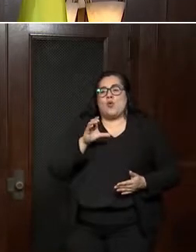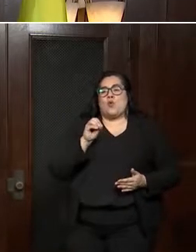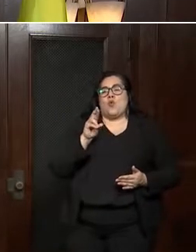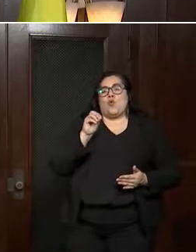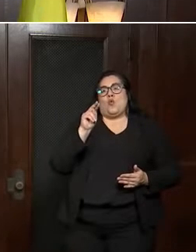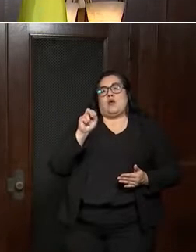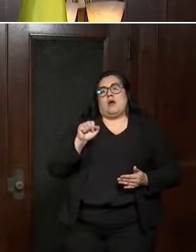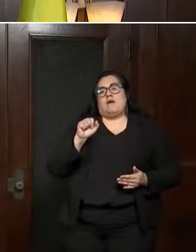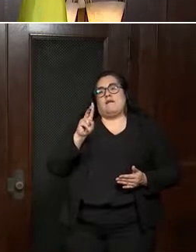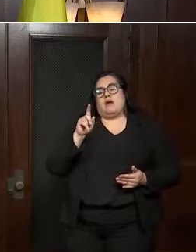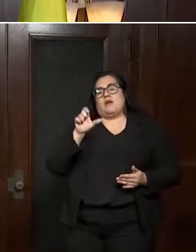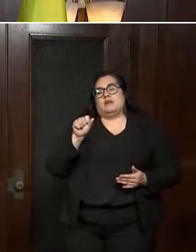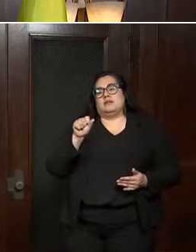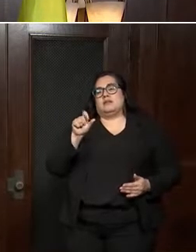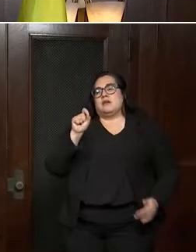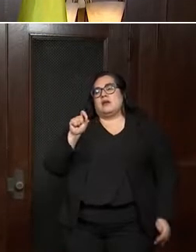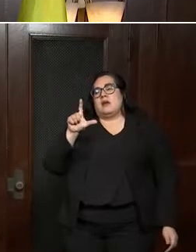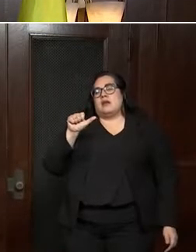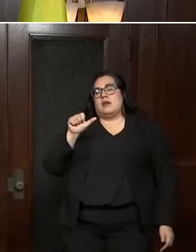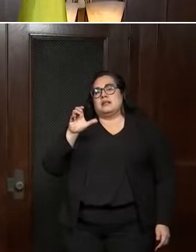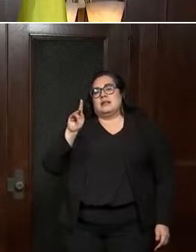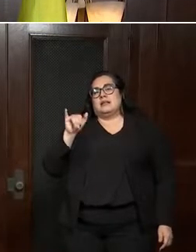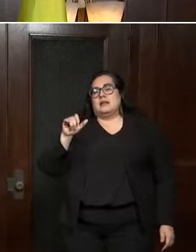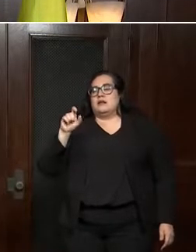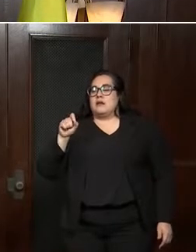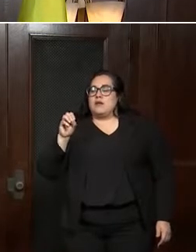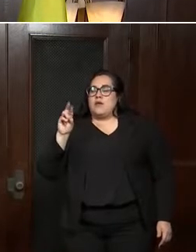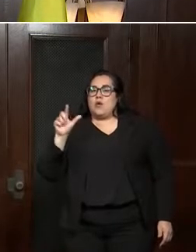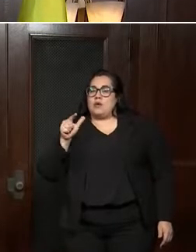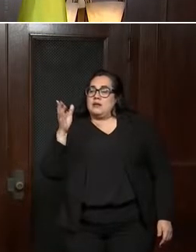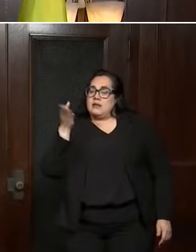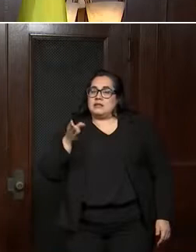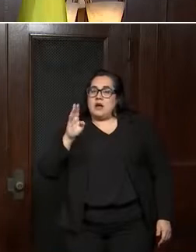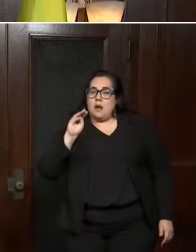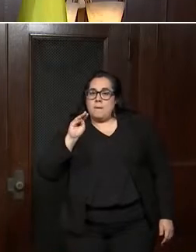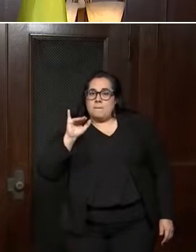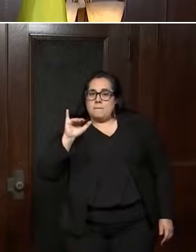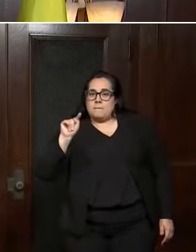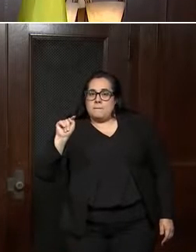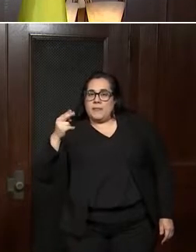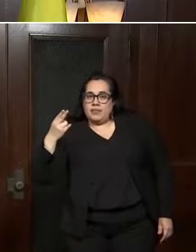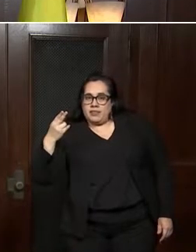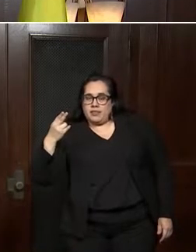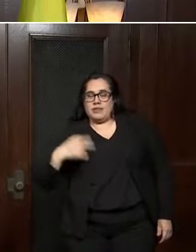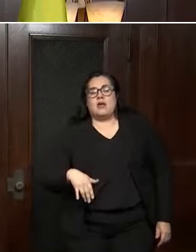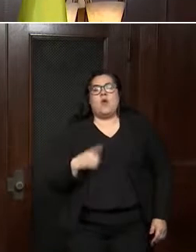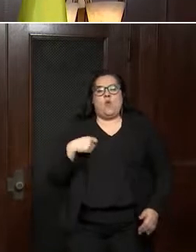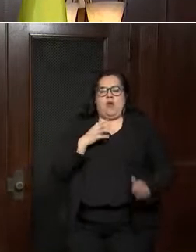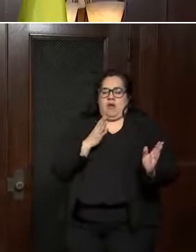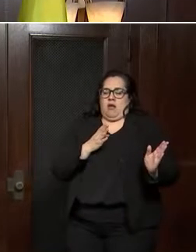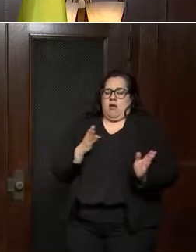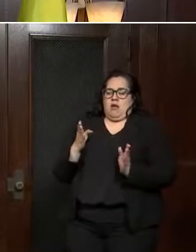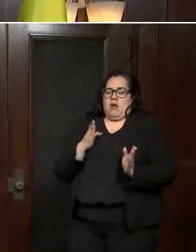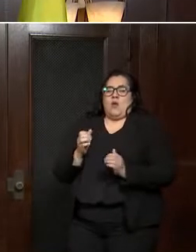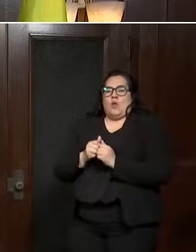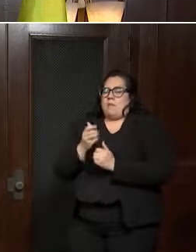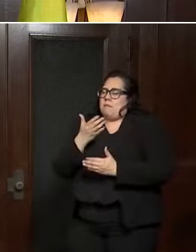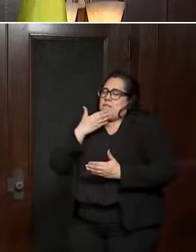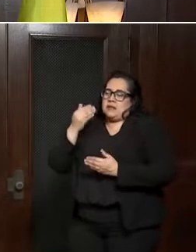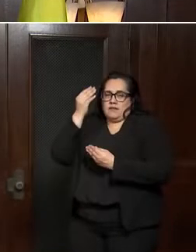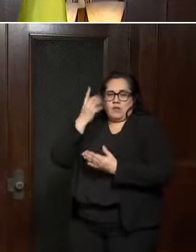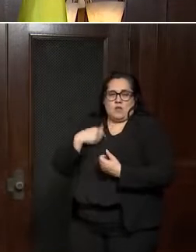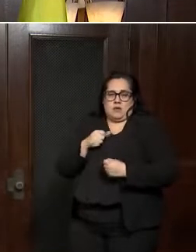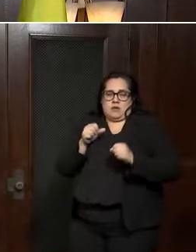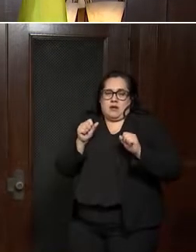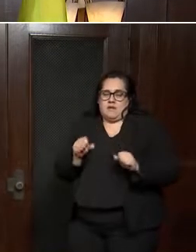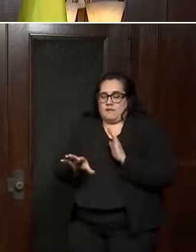coronavirus.lacity.org/myths. Nos preparamos con la mejor información que